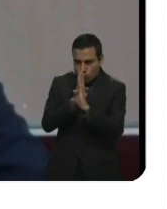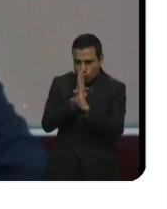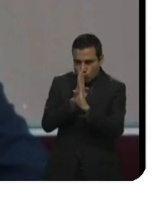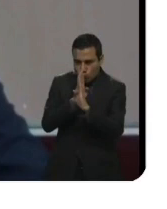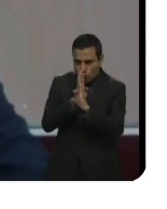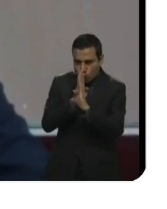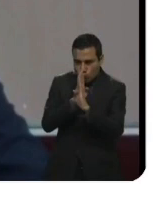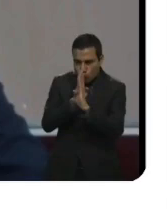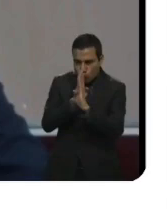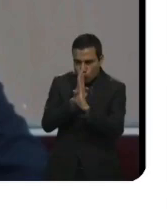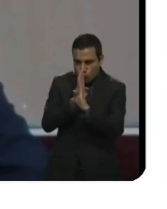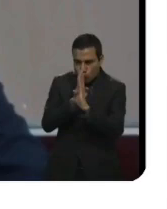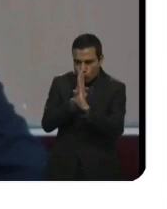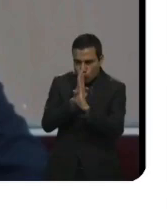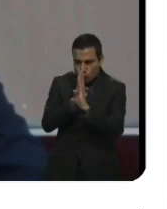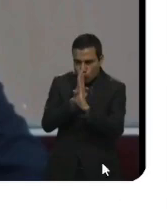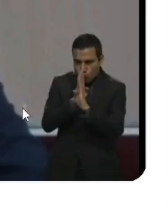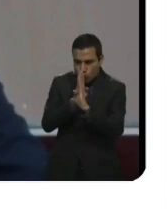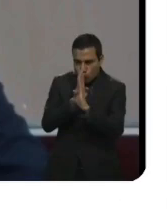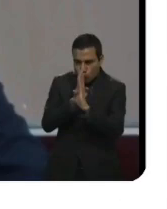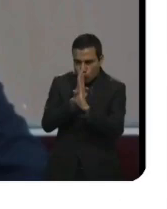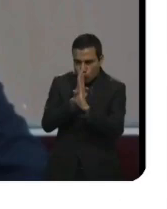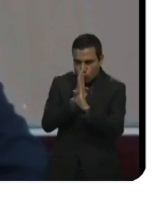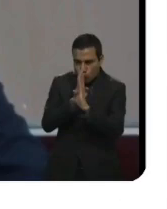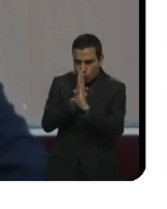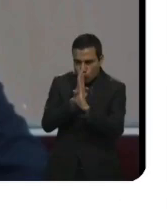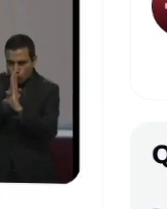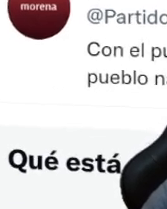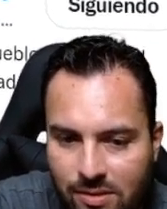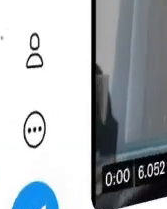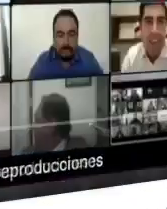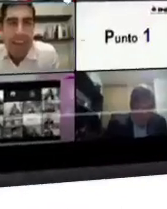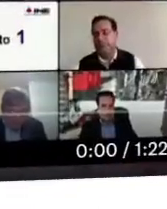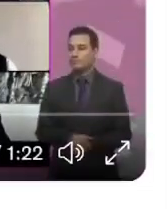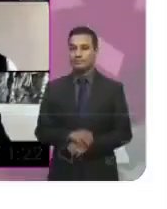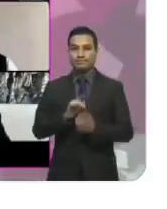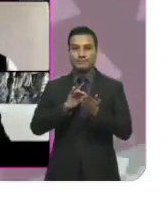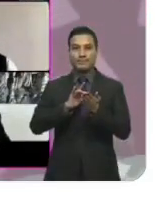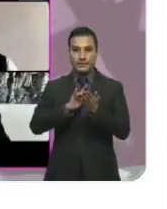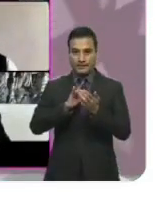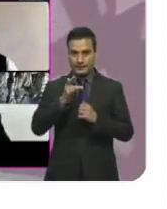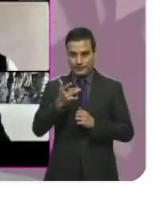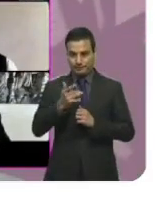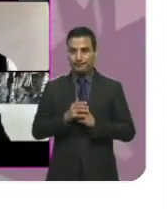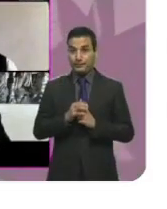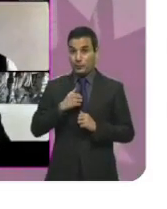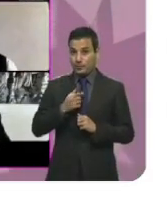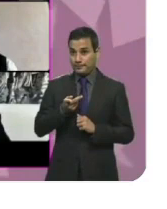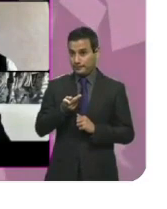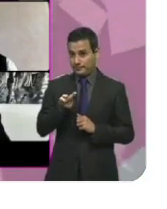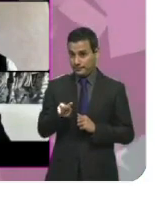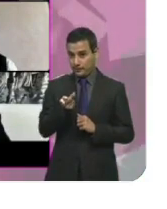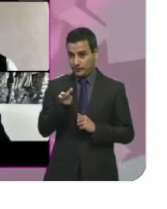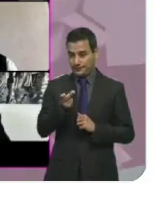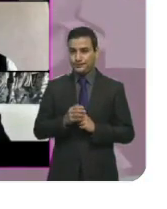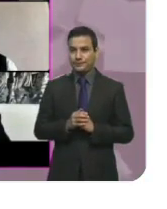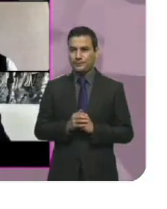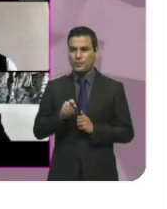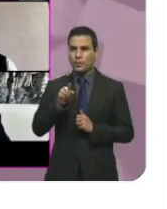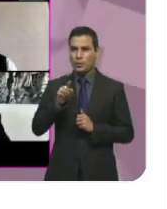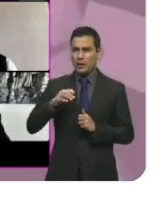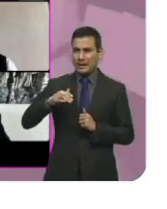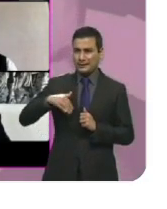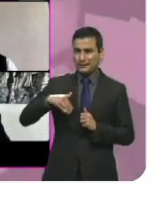él partido morena y su representante preguntarle si esta referencia